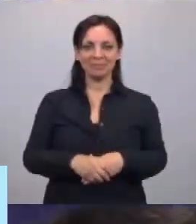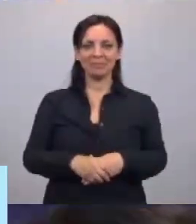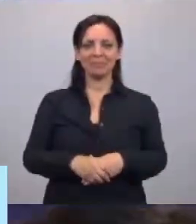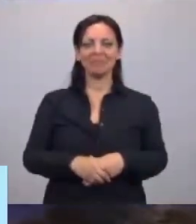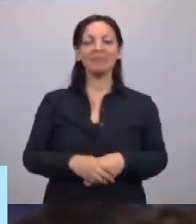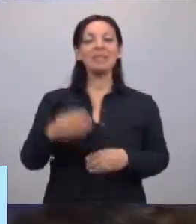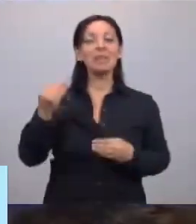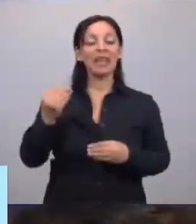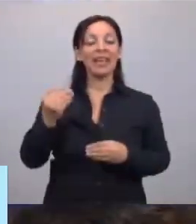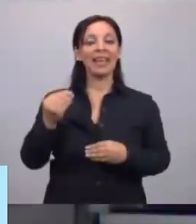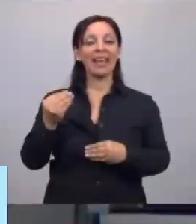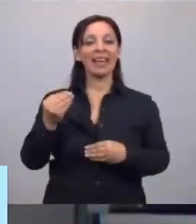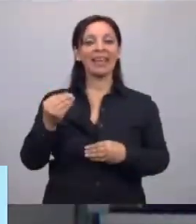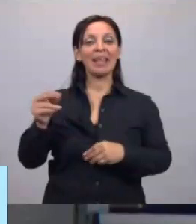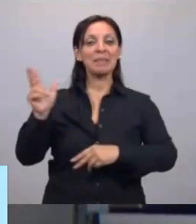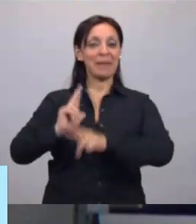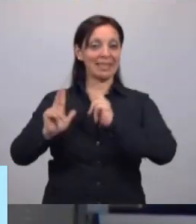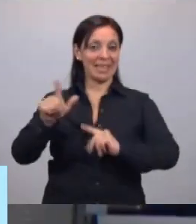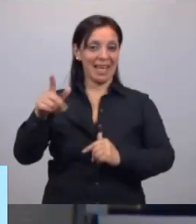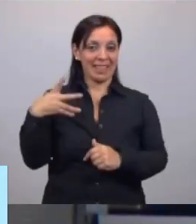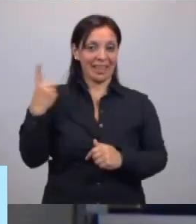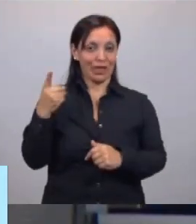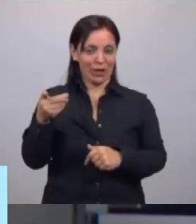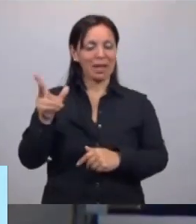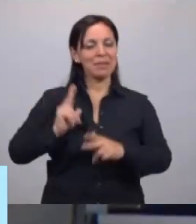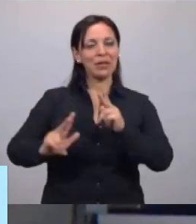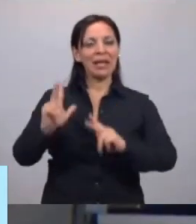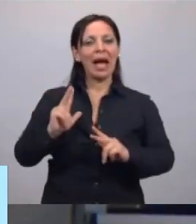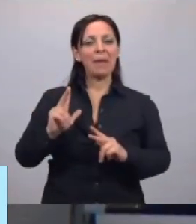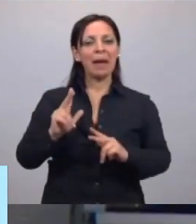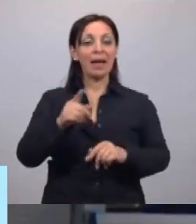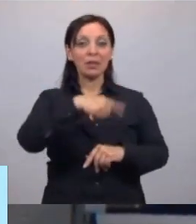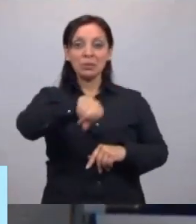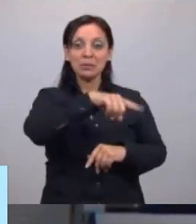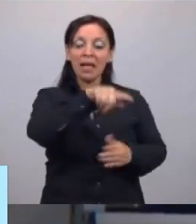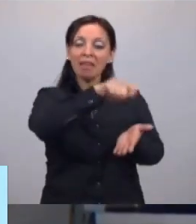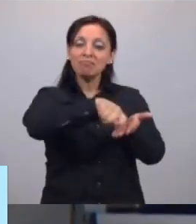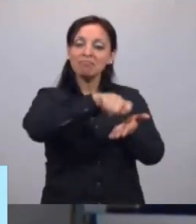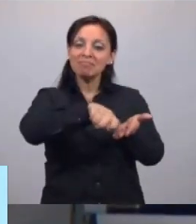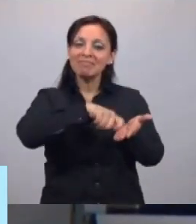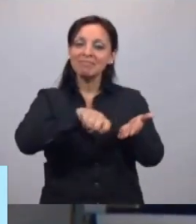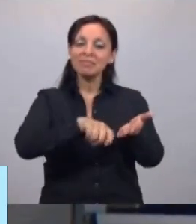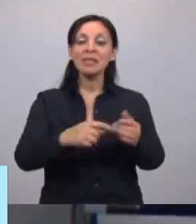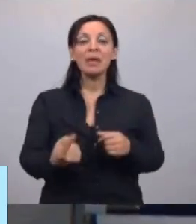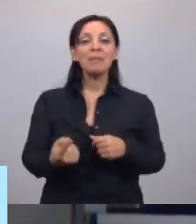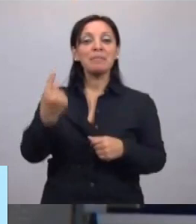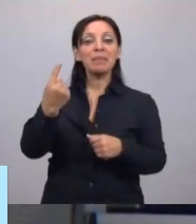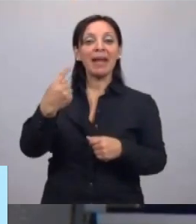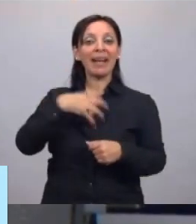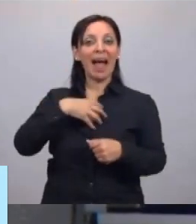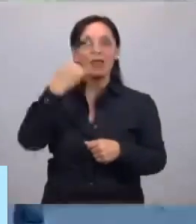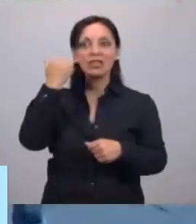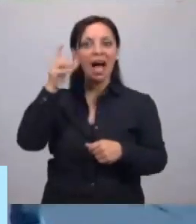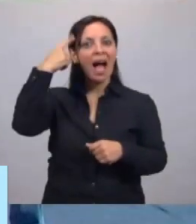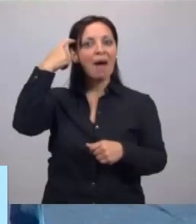porque me decía me decía que que las habían hecho ustedes y que los de primero ya saben escribir